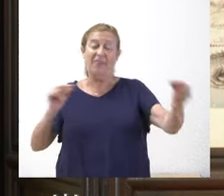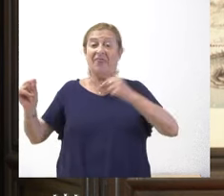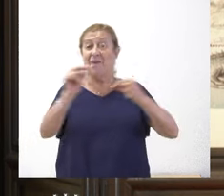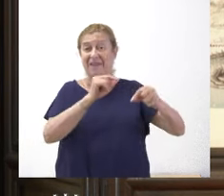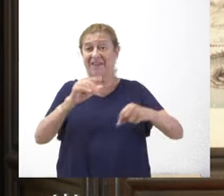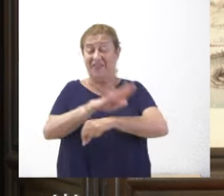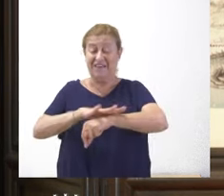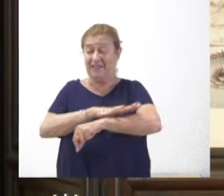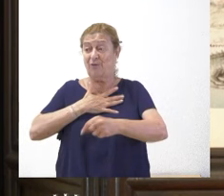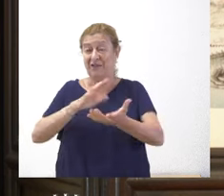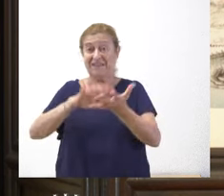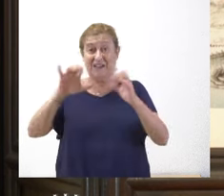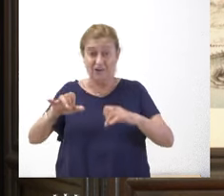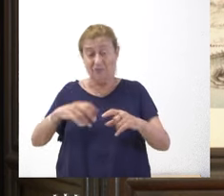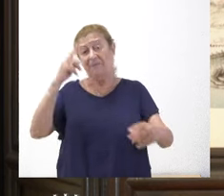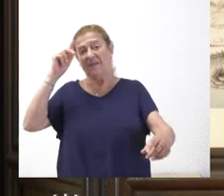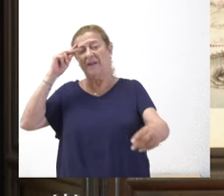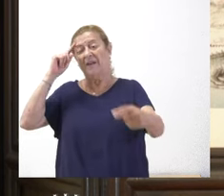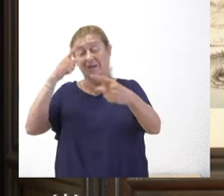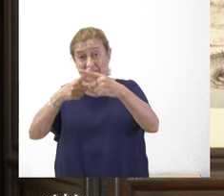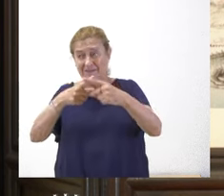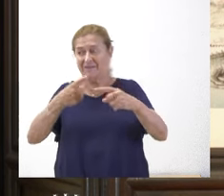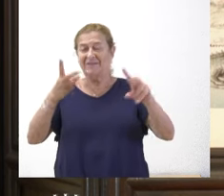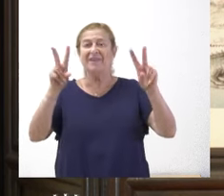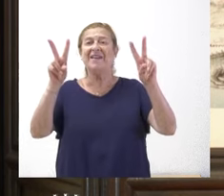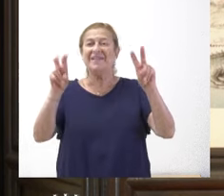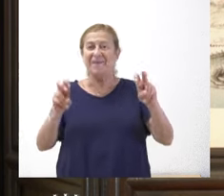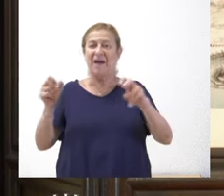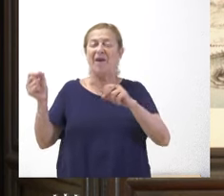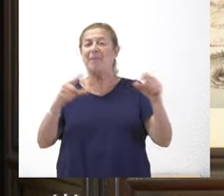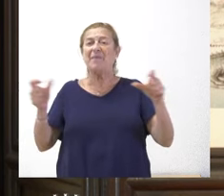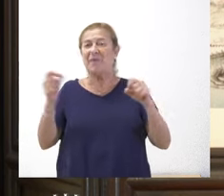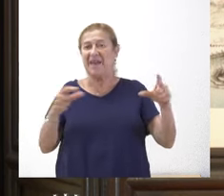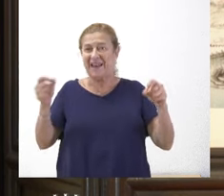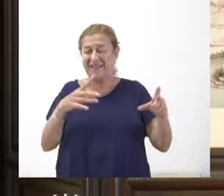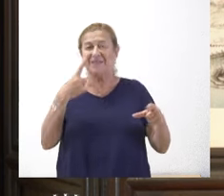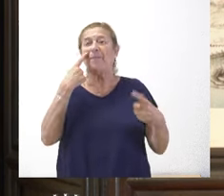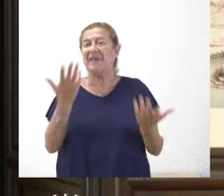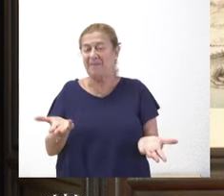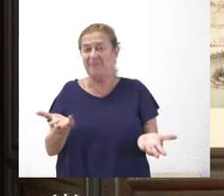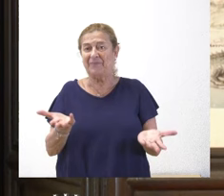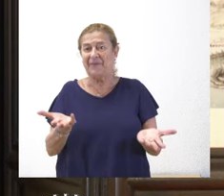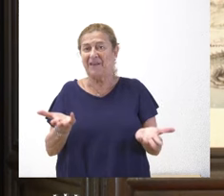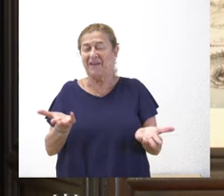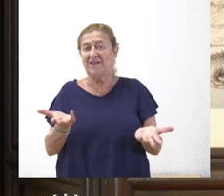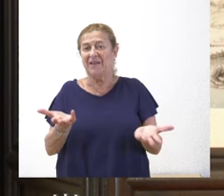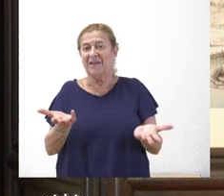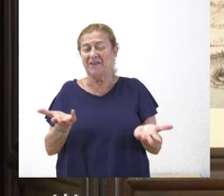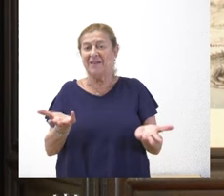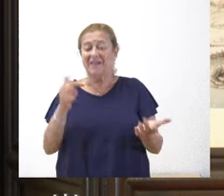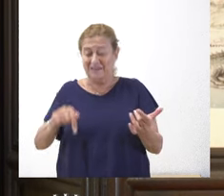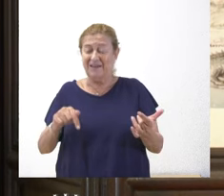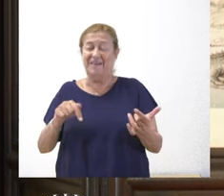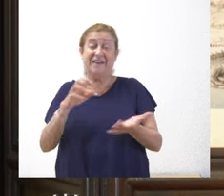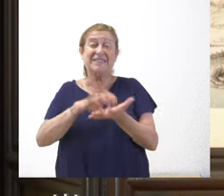la comunidad respecto de los migrantes mire eh esta comunidad